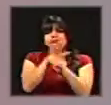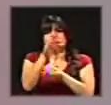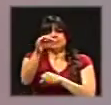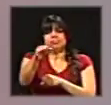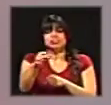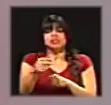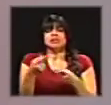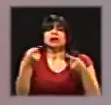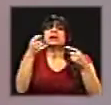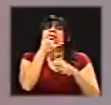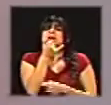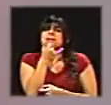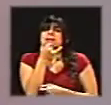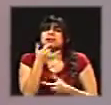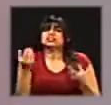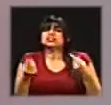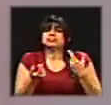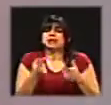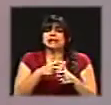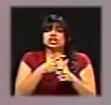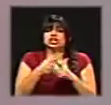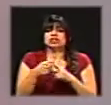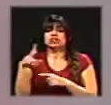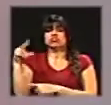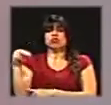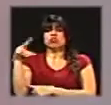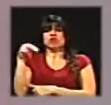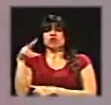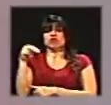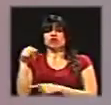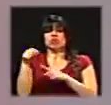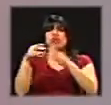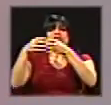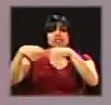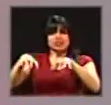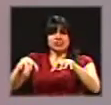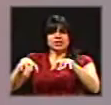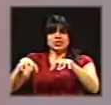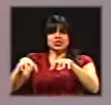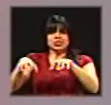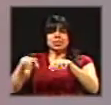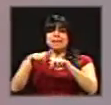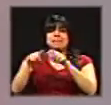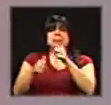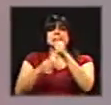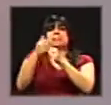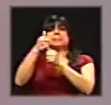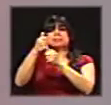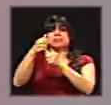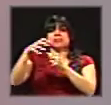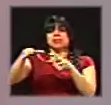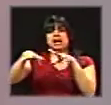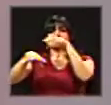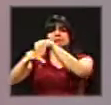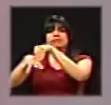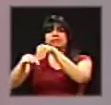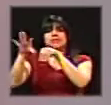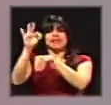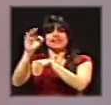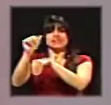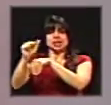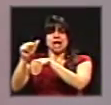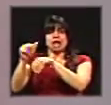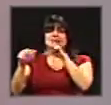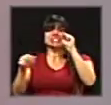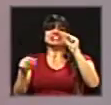Lo que está sucediendo es que entonces el no estaría fragmentado, lo que pasa es que está mayormente contenido en el Frente Amplio, y el